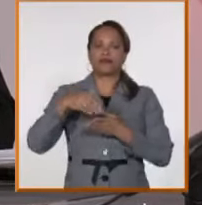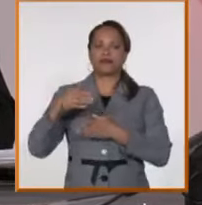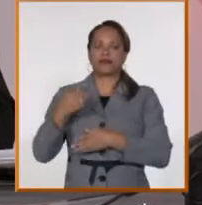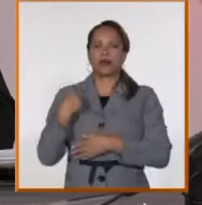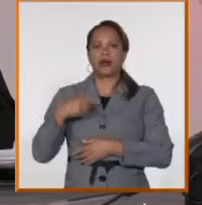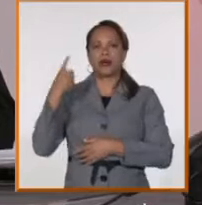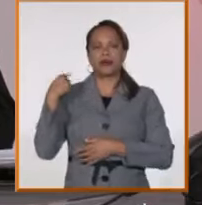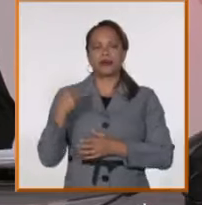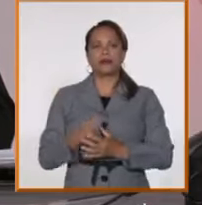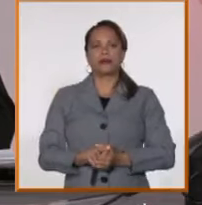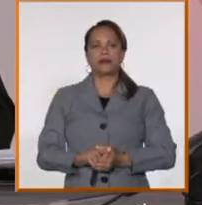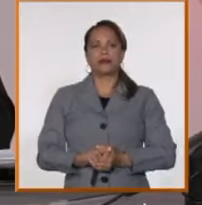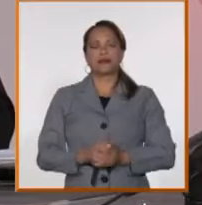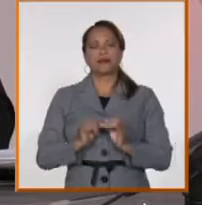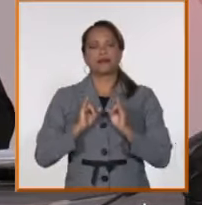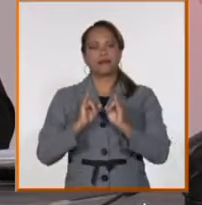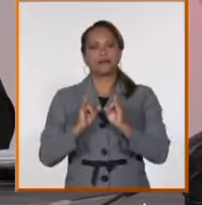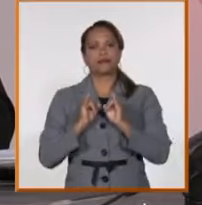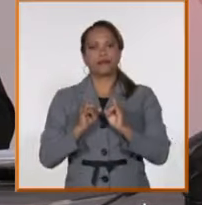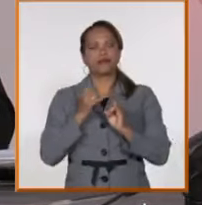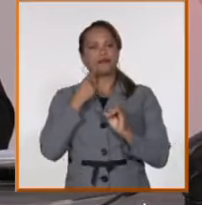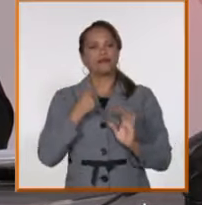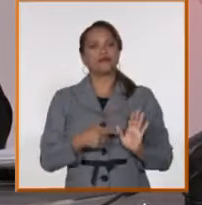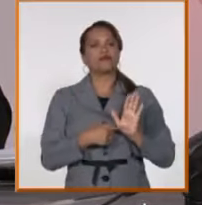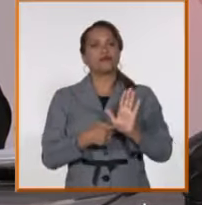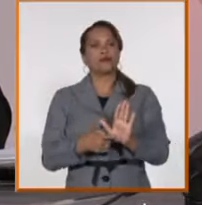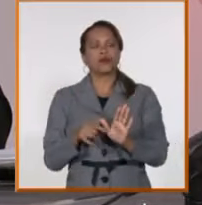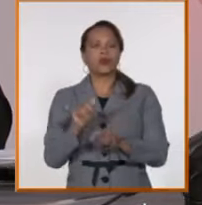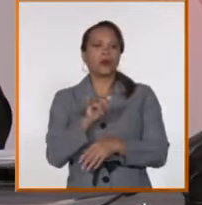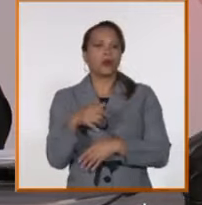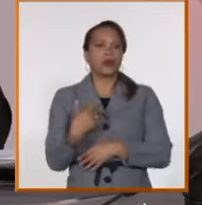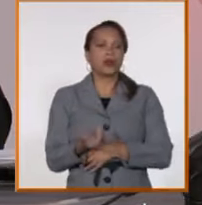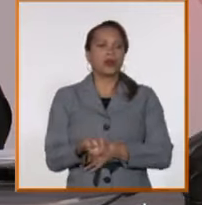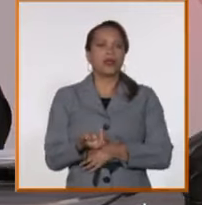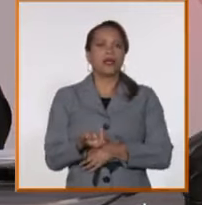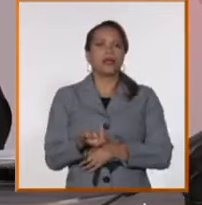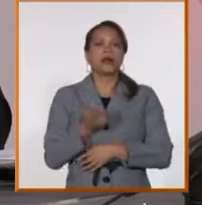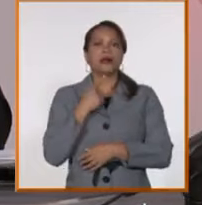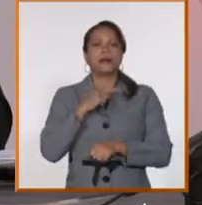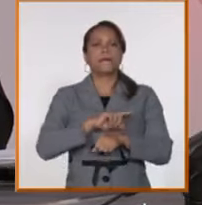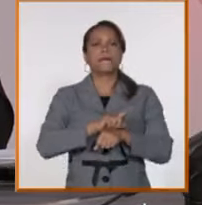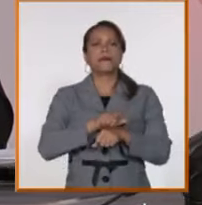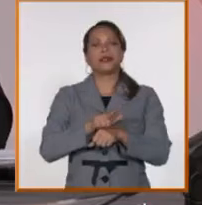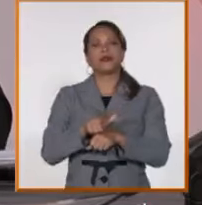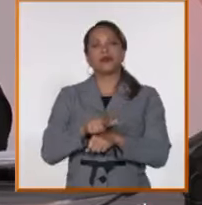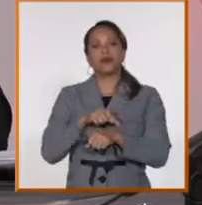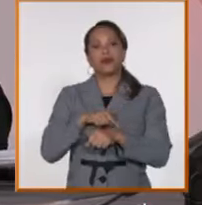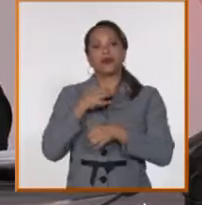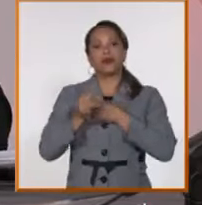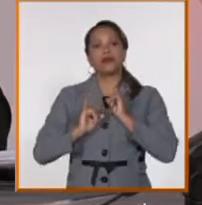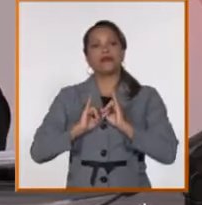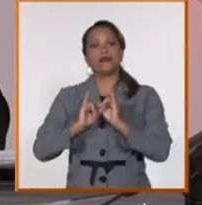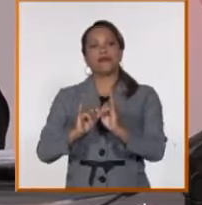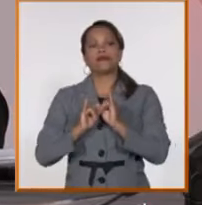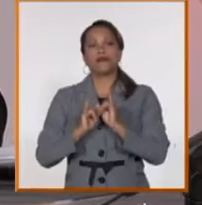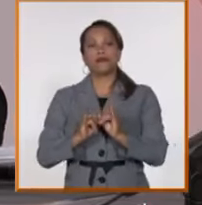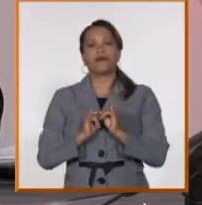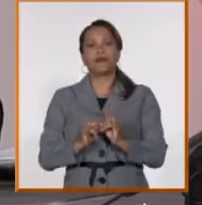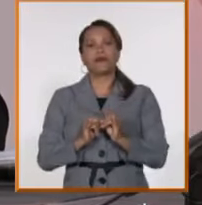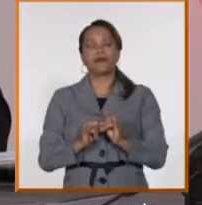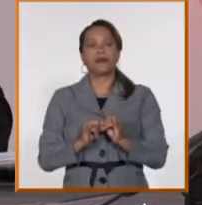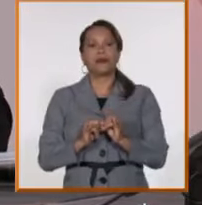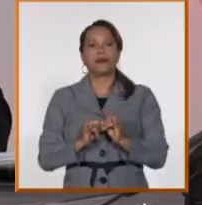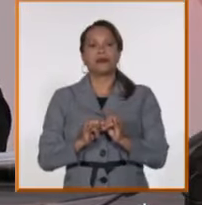ayer las informaciones están dando cuenta también en los últimos minutos de que ha habido Pues